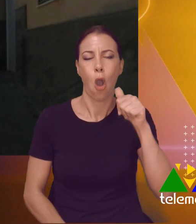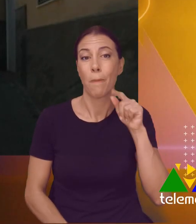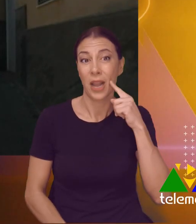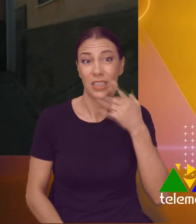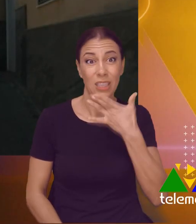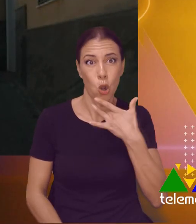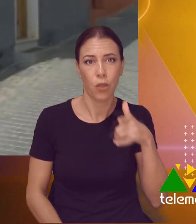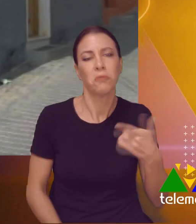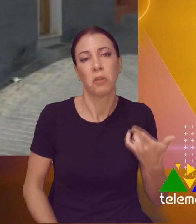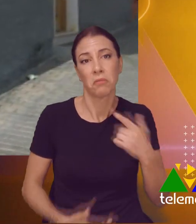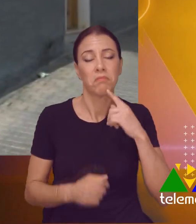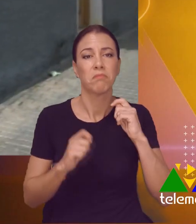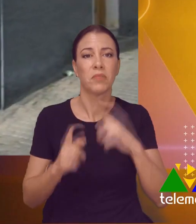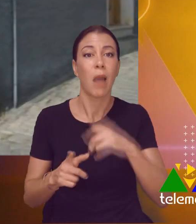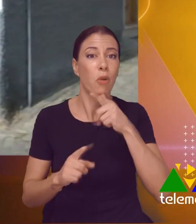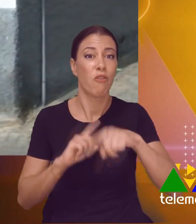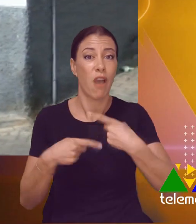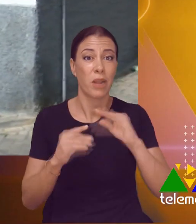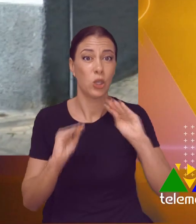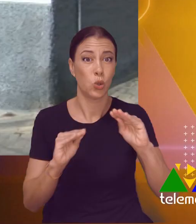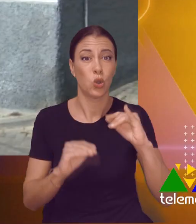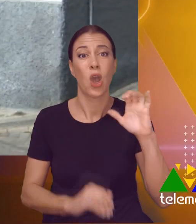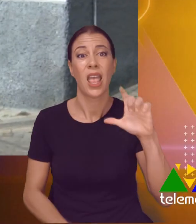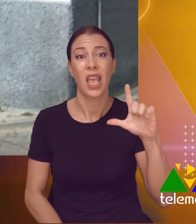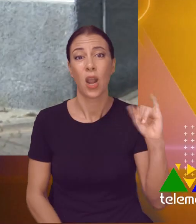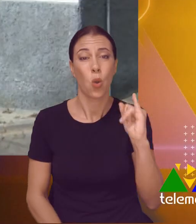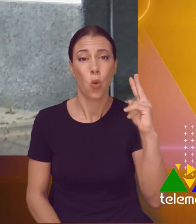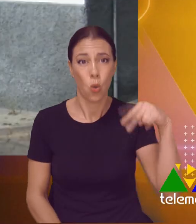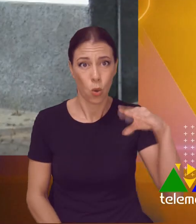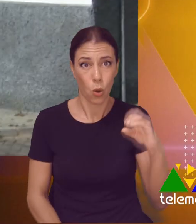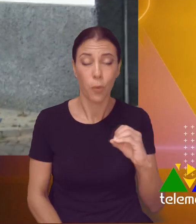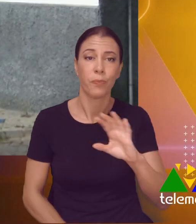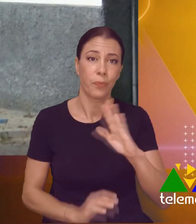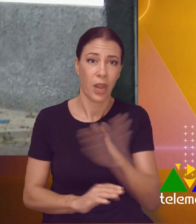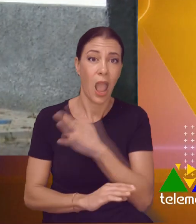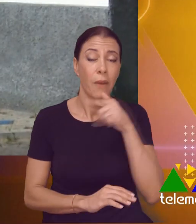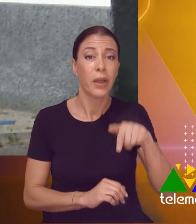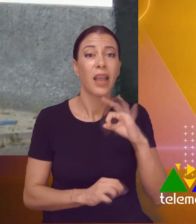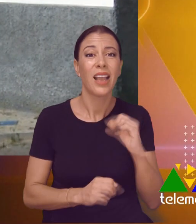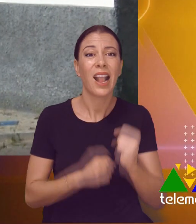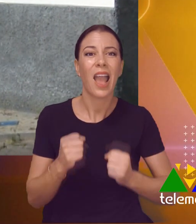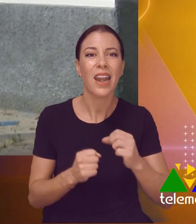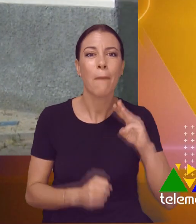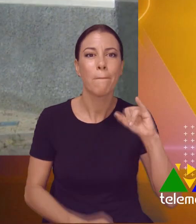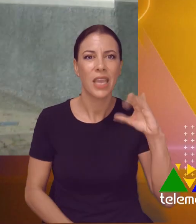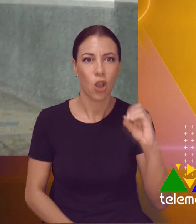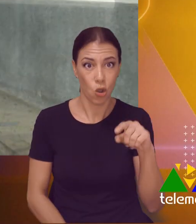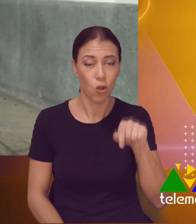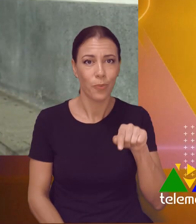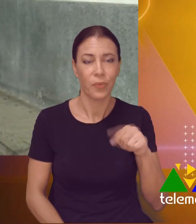nombre de la familia de los Juncos. El Junco, pues la familia de la calle del Junco. Y esta de Carrera Pico, que es además otra de las calles que